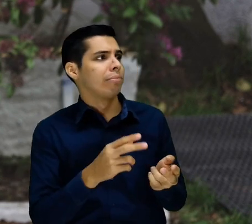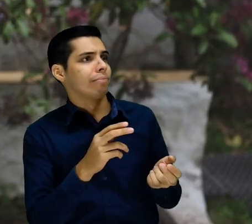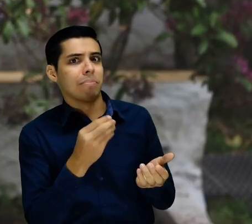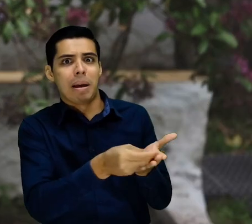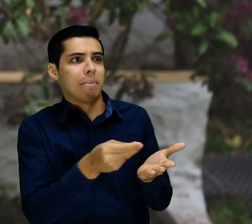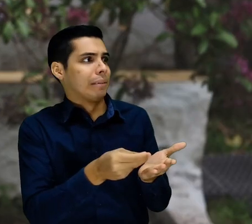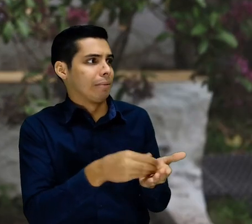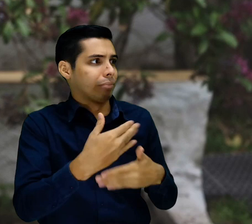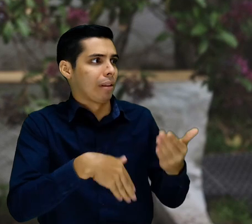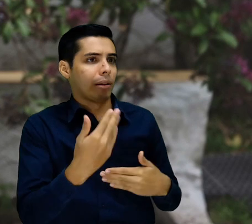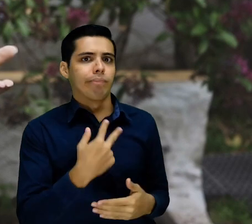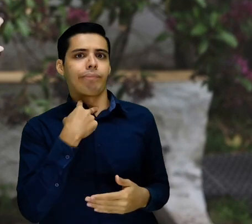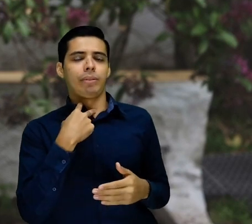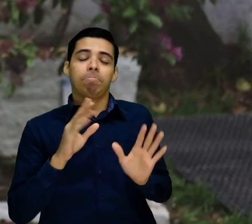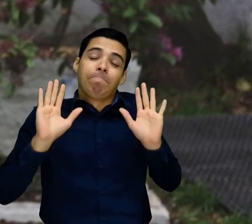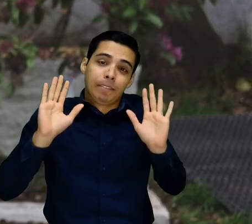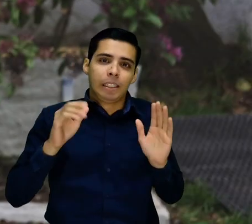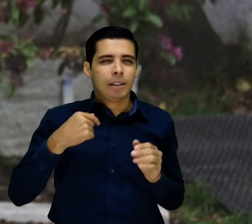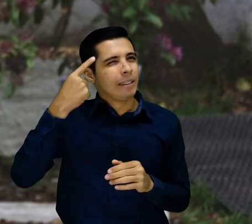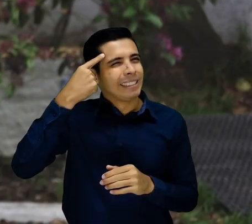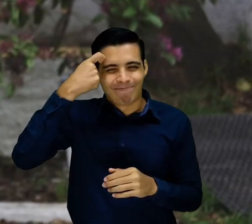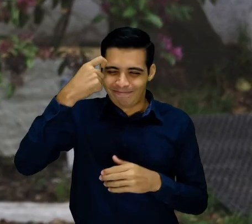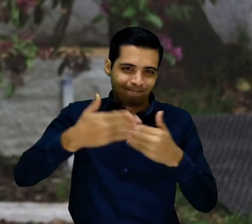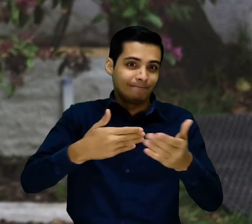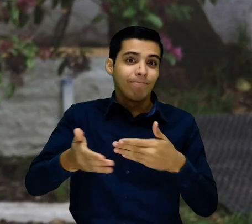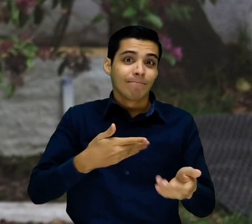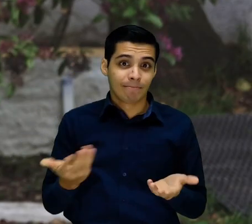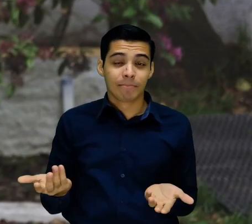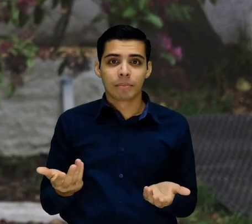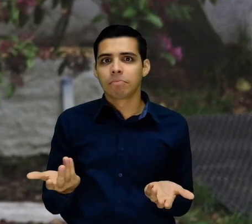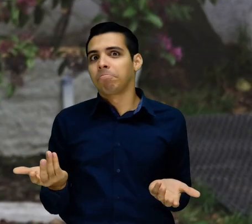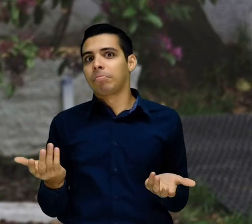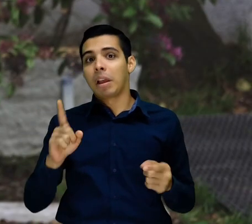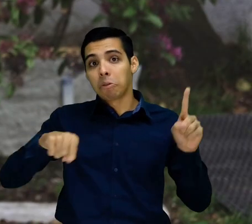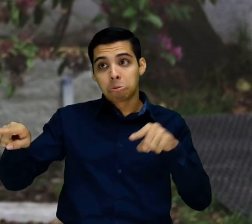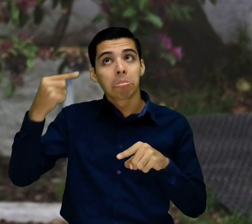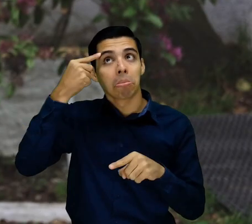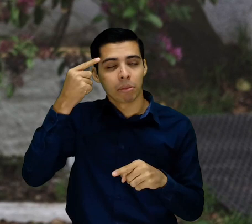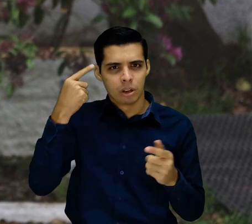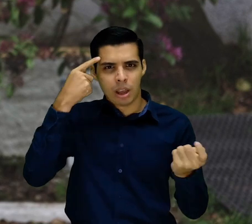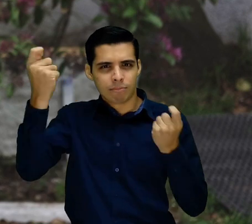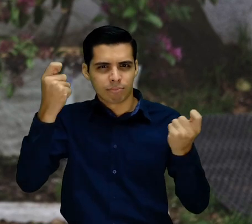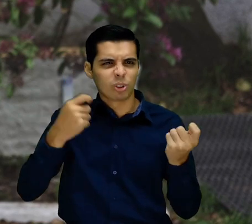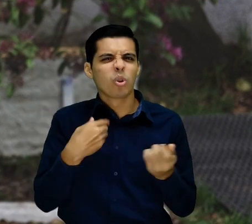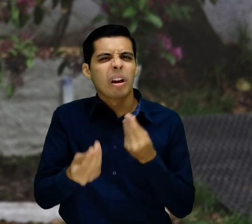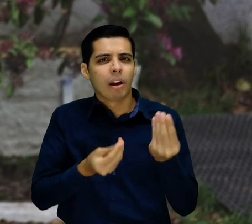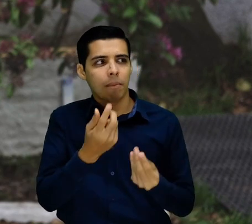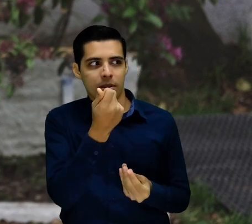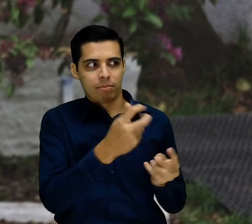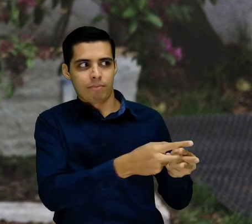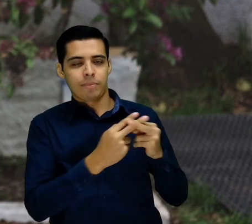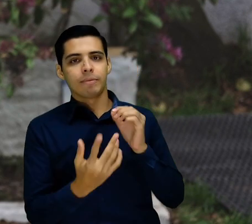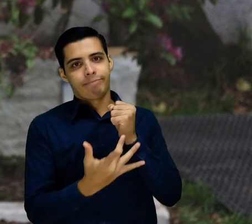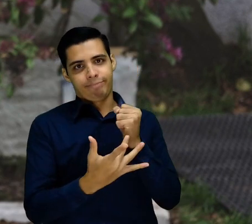ahí dicen que el que no arriesga, no gana. Y sí, probablemente la deuda puede ser una estrategia positiva para seguir promoviendo